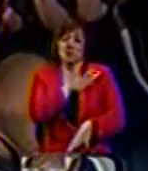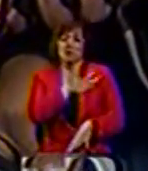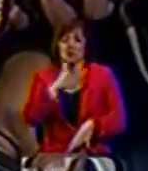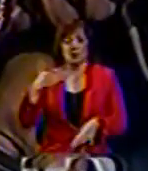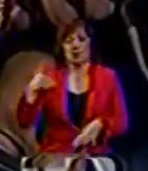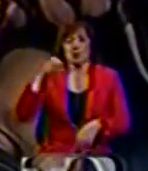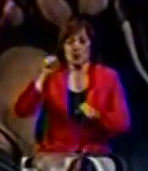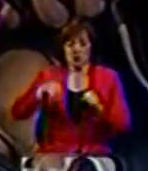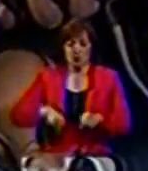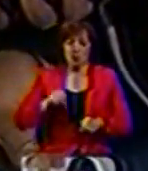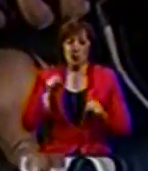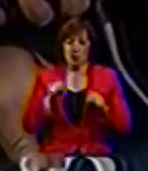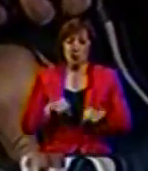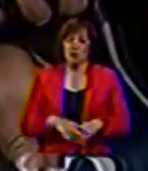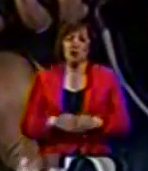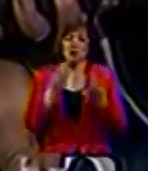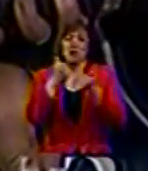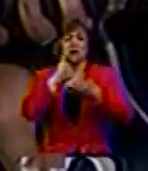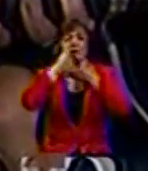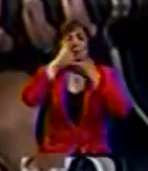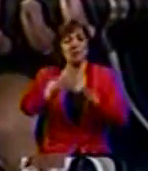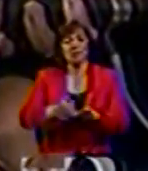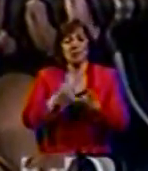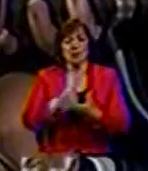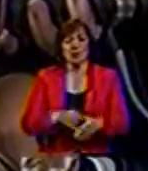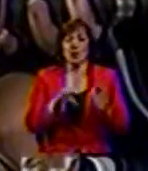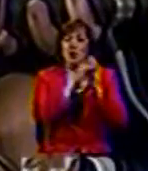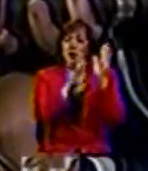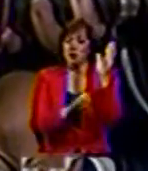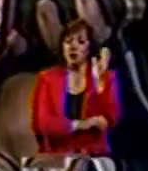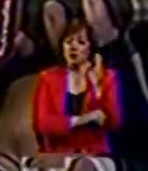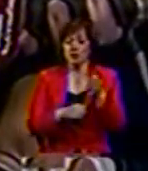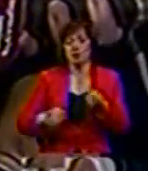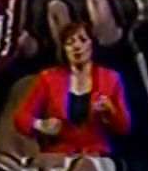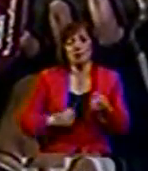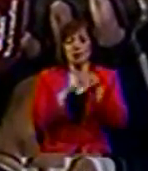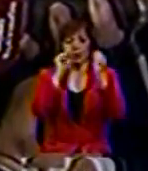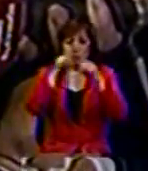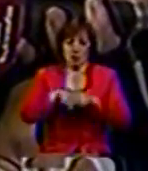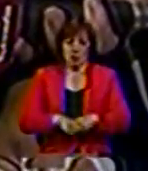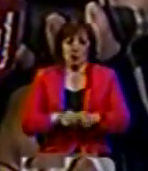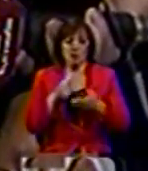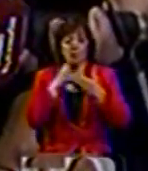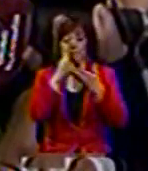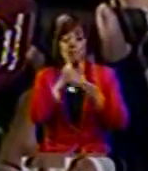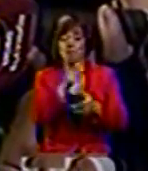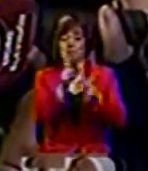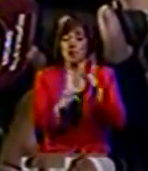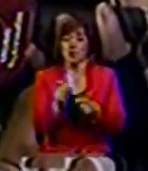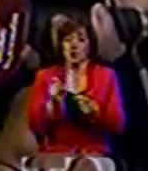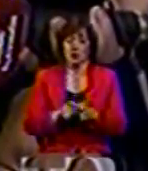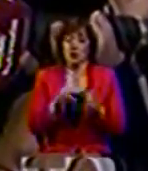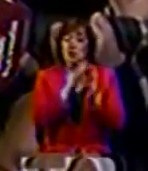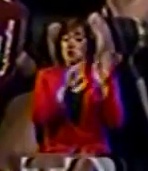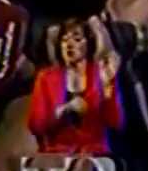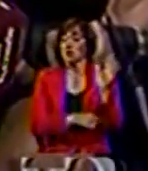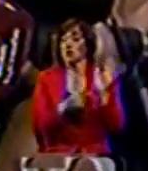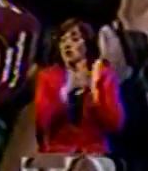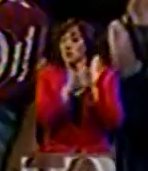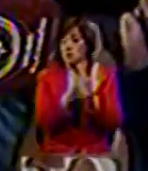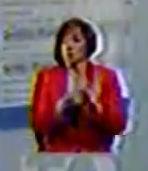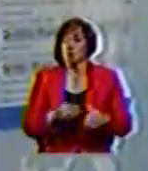en una Administración de Justicia constitucional, independiente, eficaz y que le dé sentido a lo que tenemos en la Constitución.